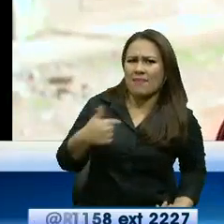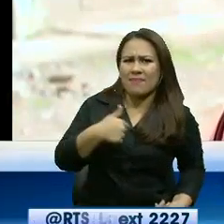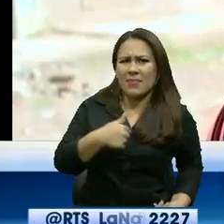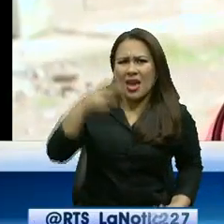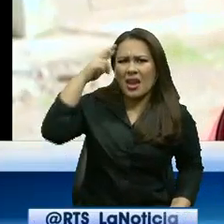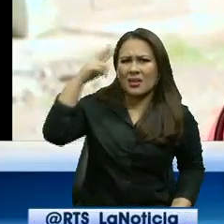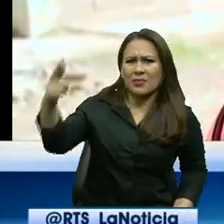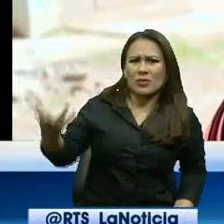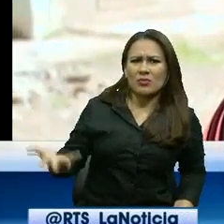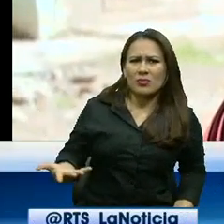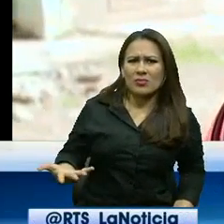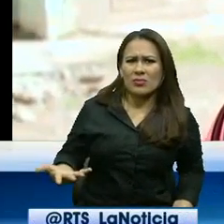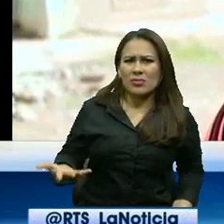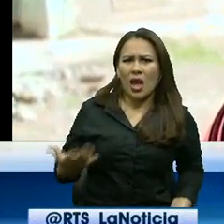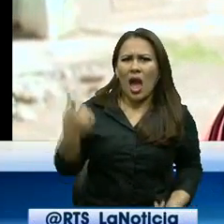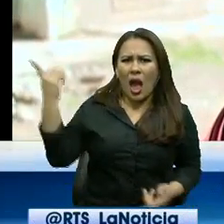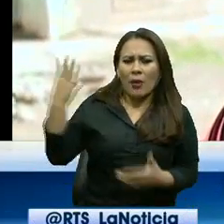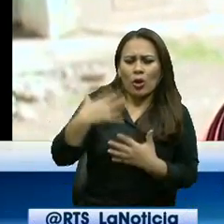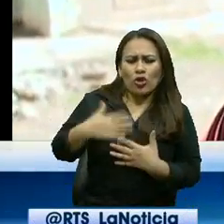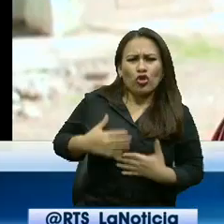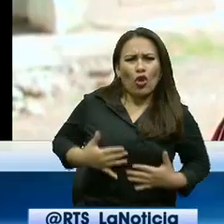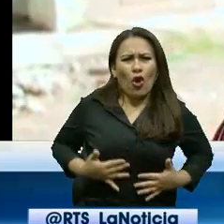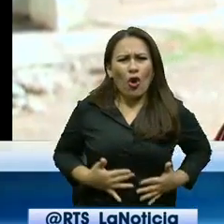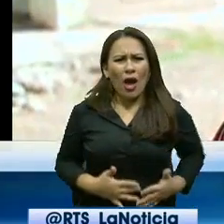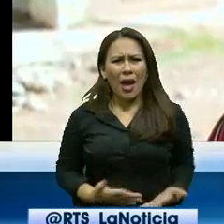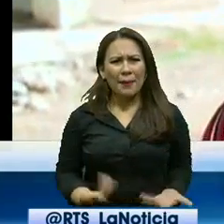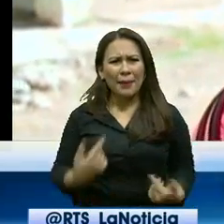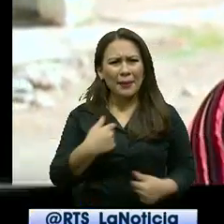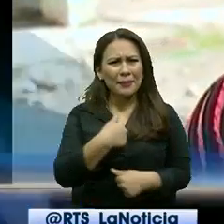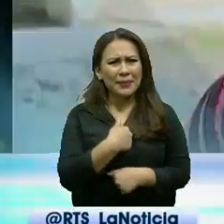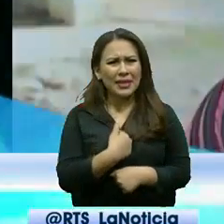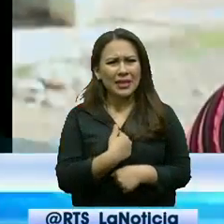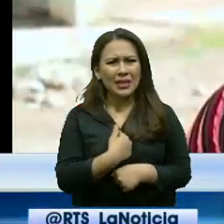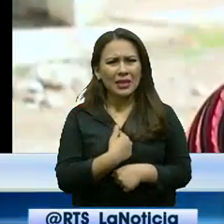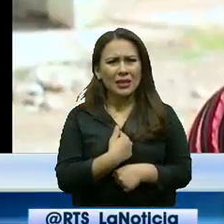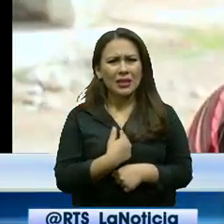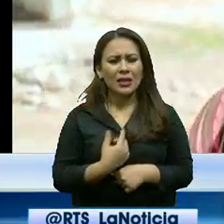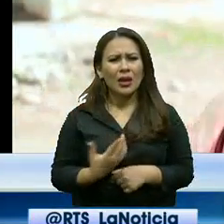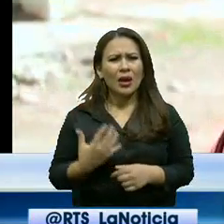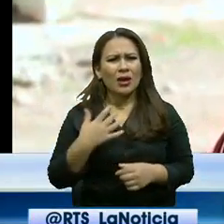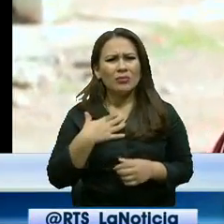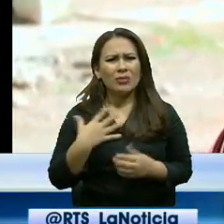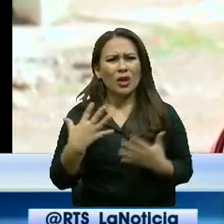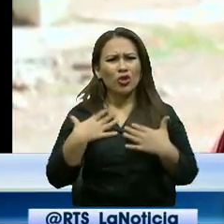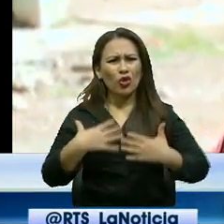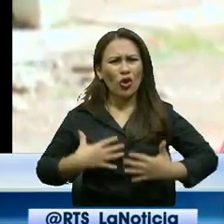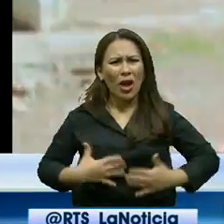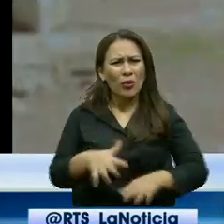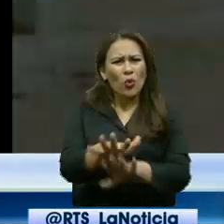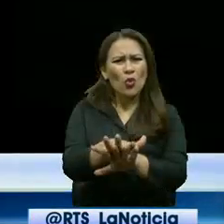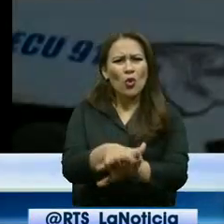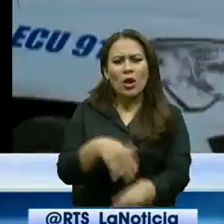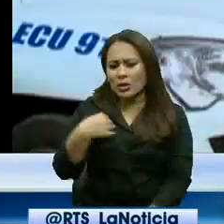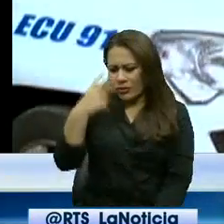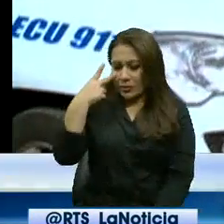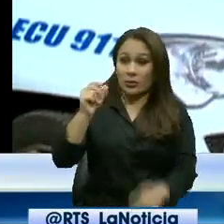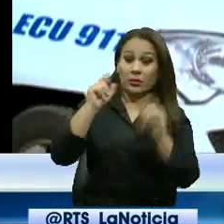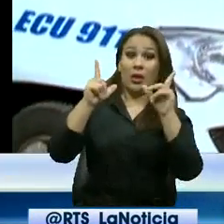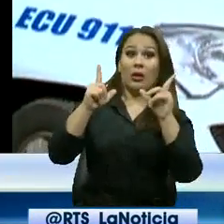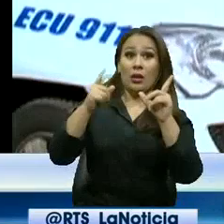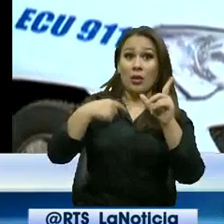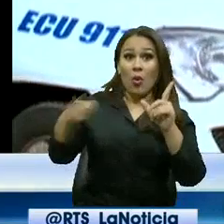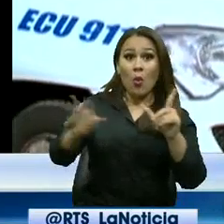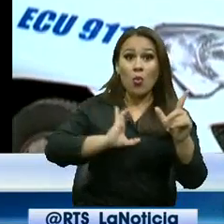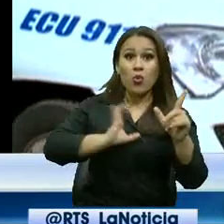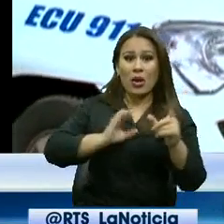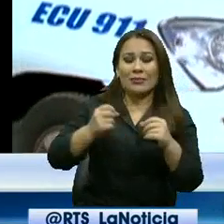me manoseaba, me heló así mis senos durísimos, y ha sido mi cuñado. Quiso evitar un